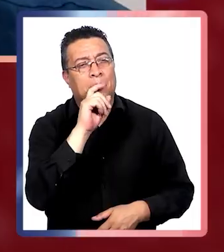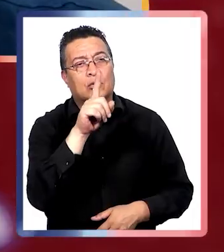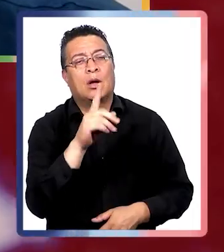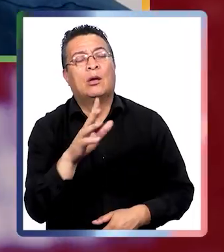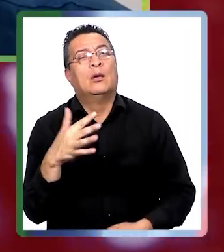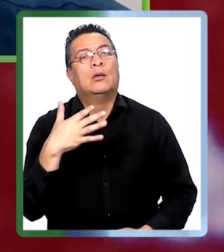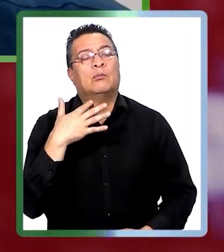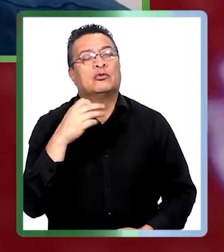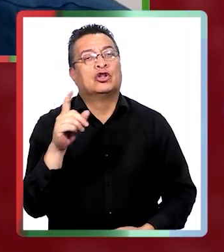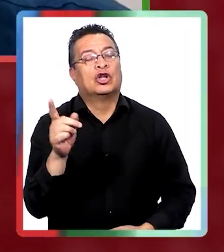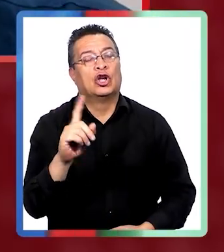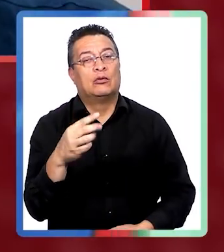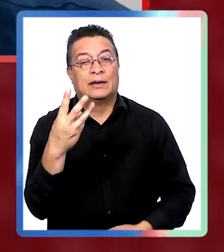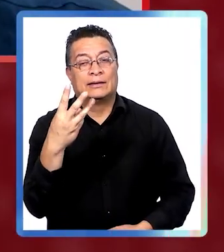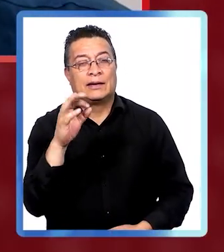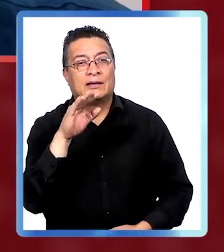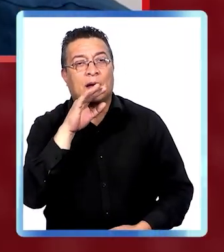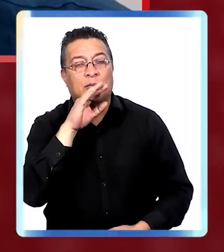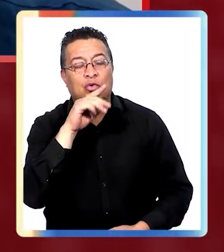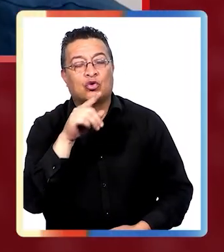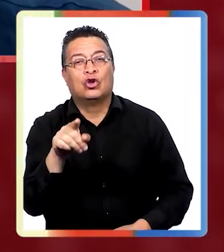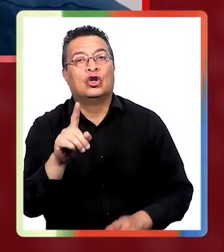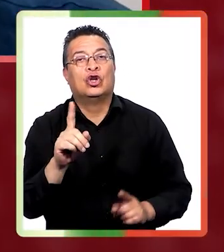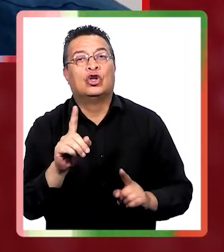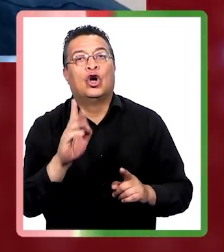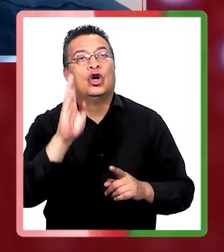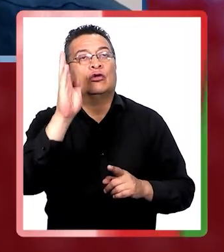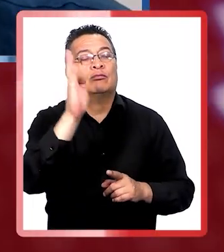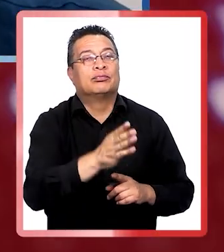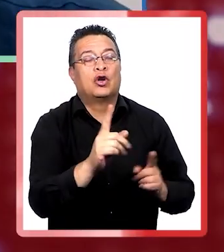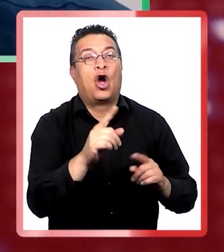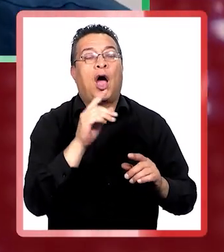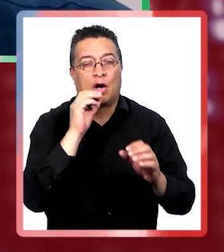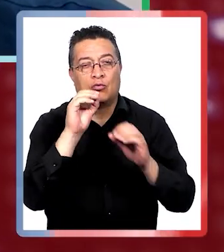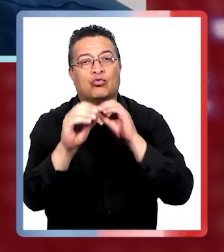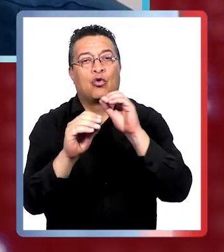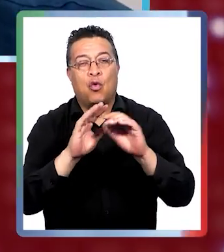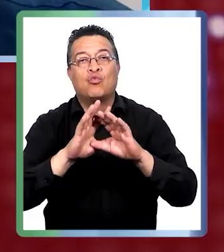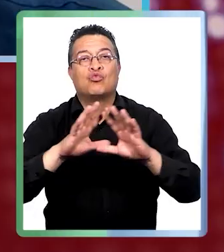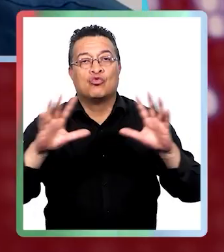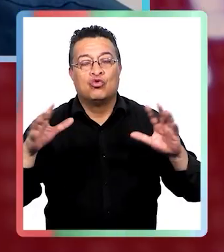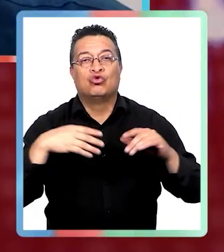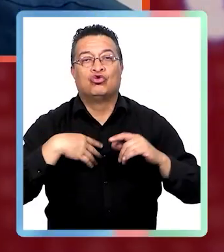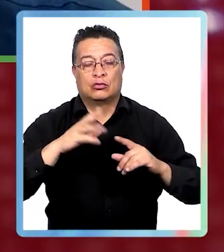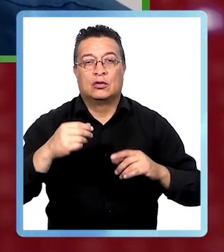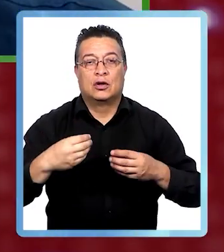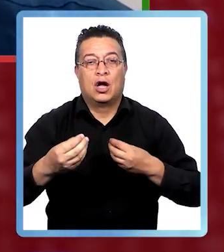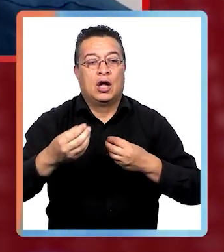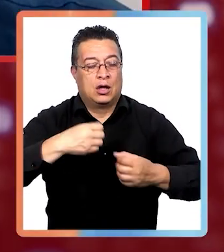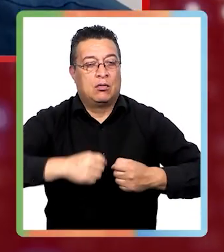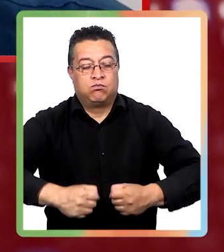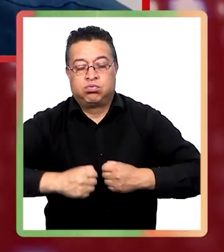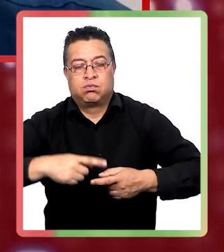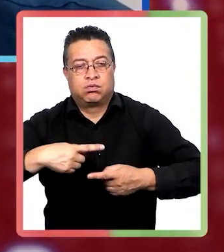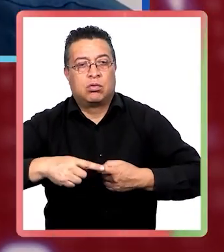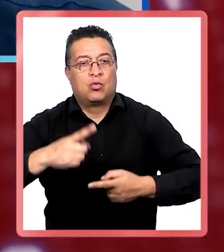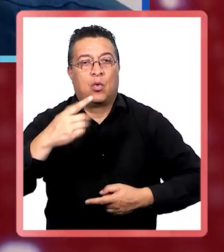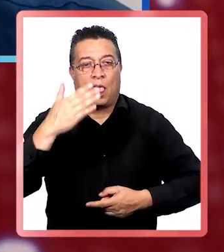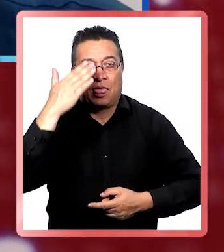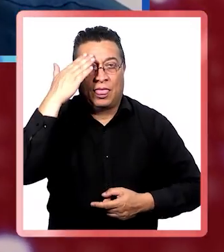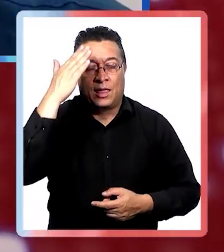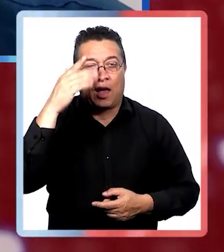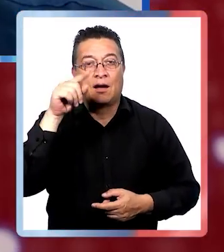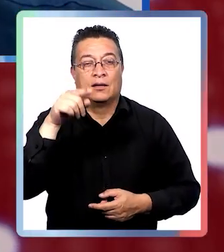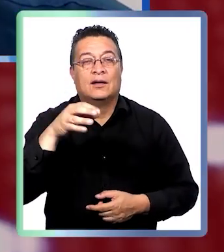qué no? ¿Y por qué no exceder de esos 30 minutos, doctor? Porque en el fondo se habla mucho de estas power naps y demás, pero a